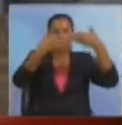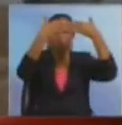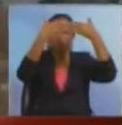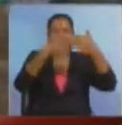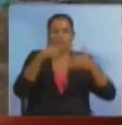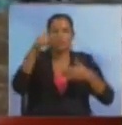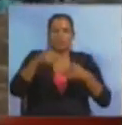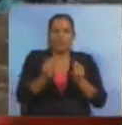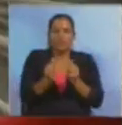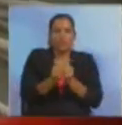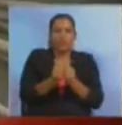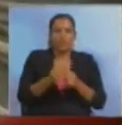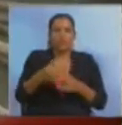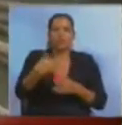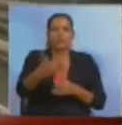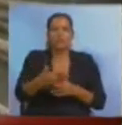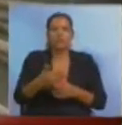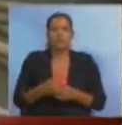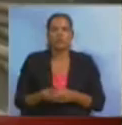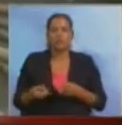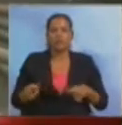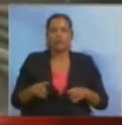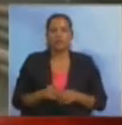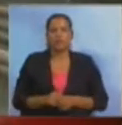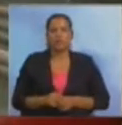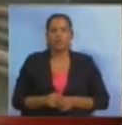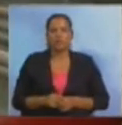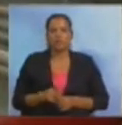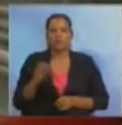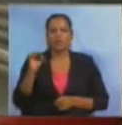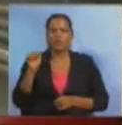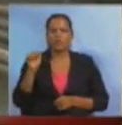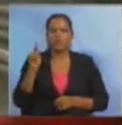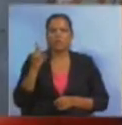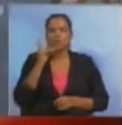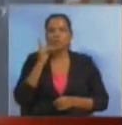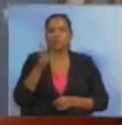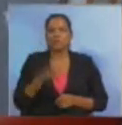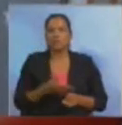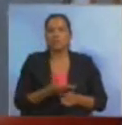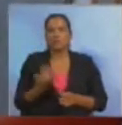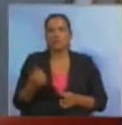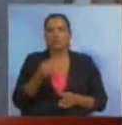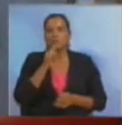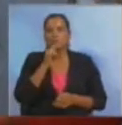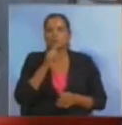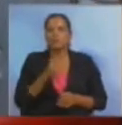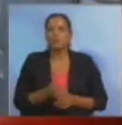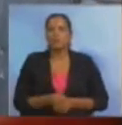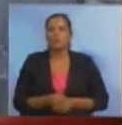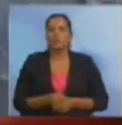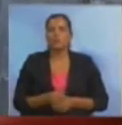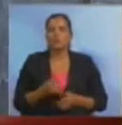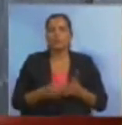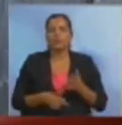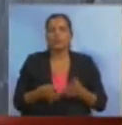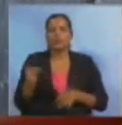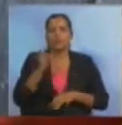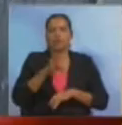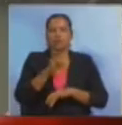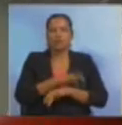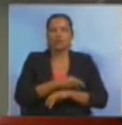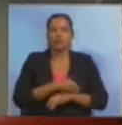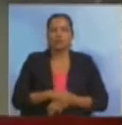está centímetros afuera. Además, Fabiola Ballesteros pide la evacuación de las lagunas de aguas lluvias que ya